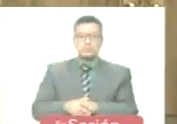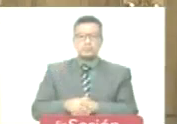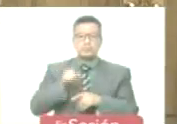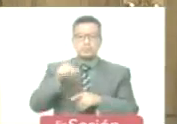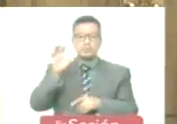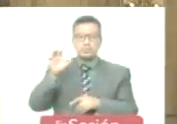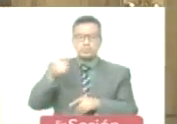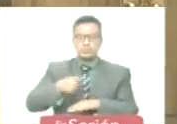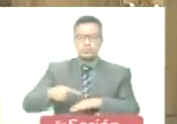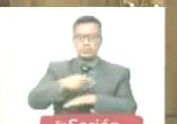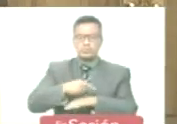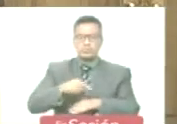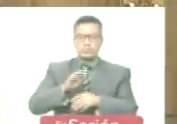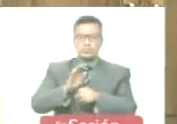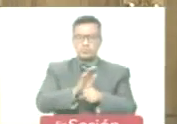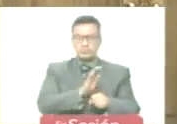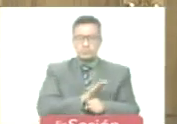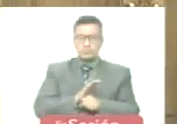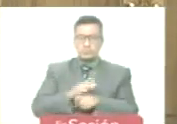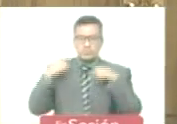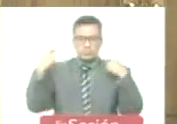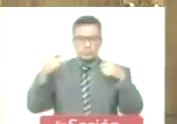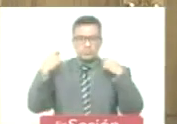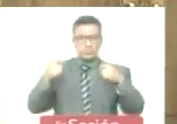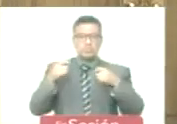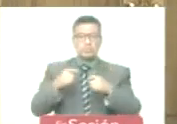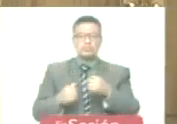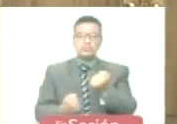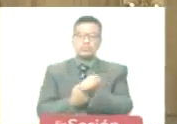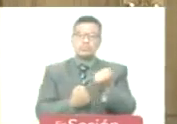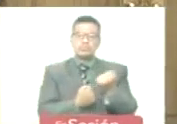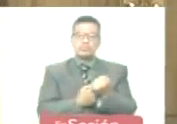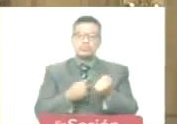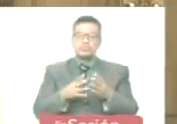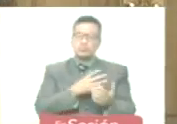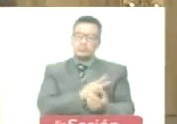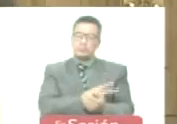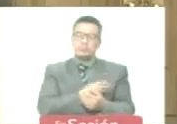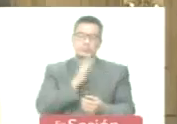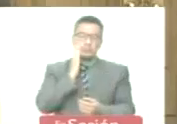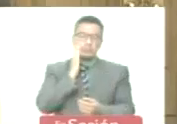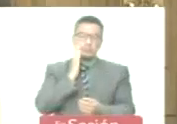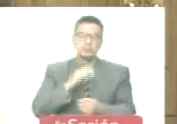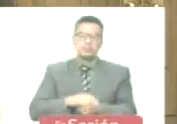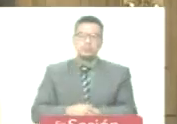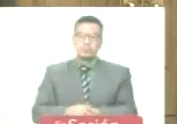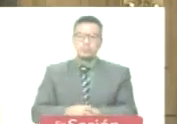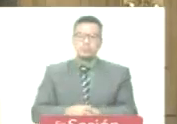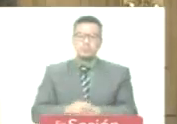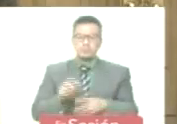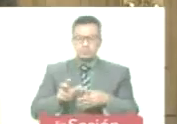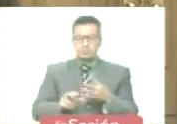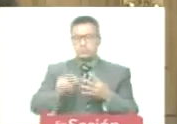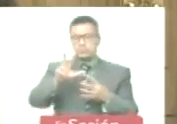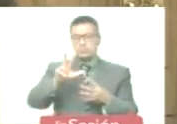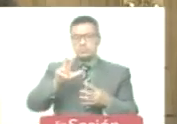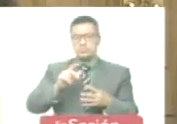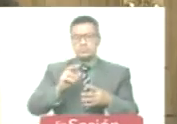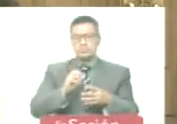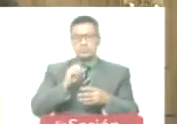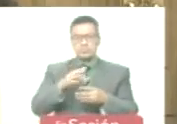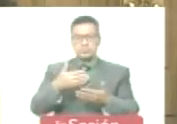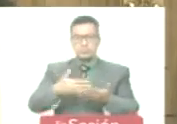Estado para proteger, promover y apoyar la lactancia materna. Tercero, publicar